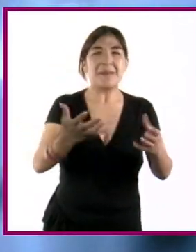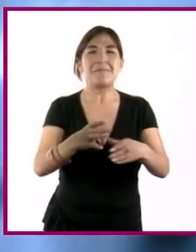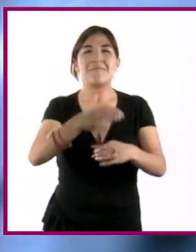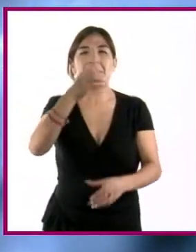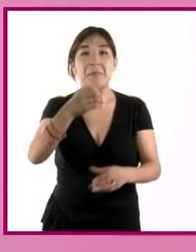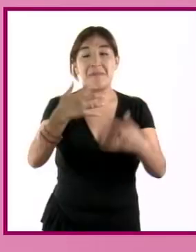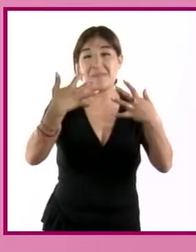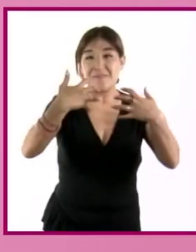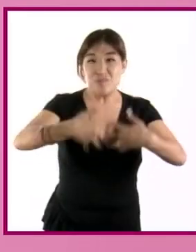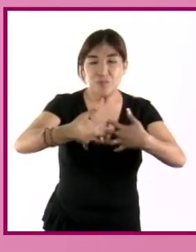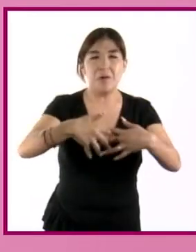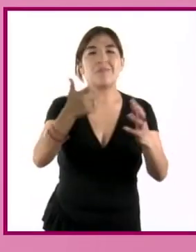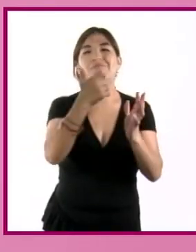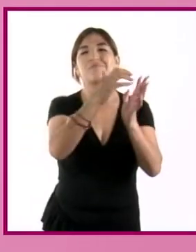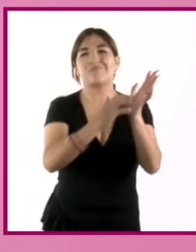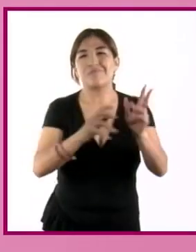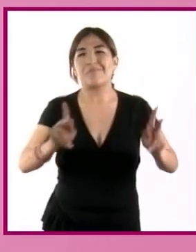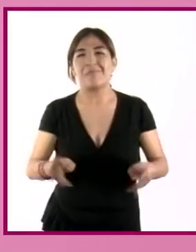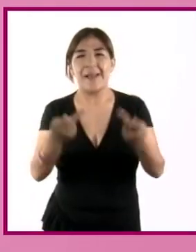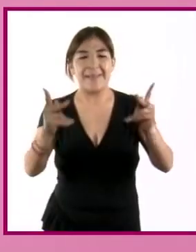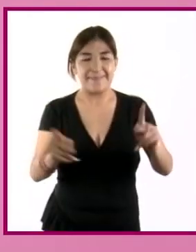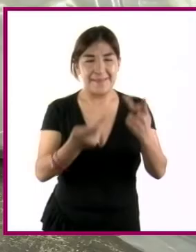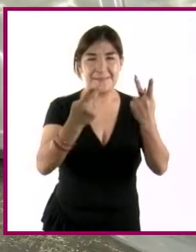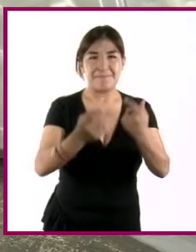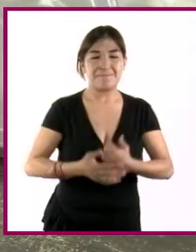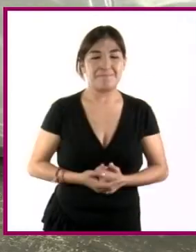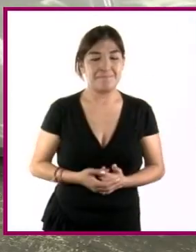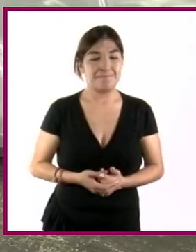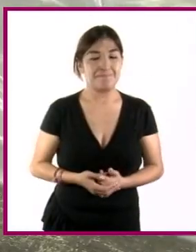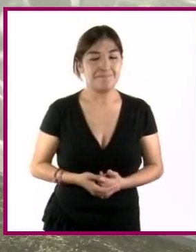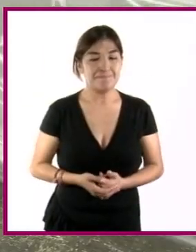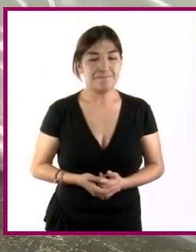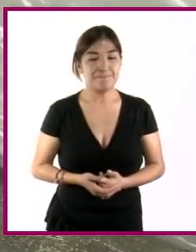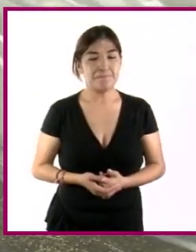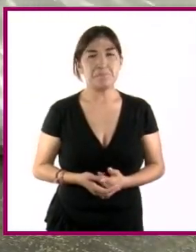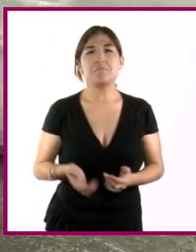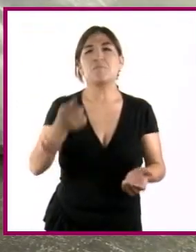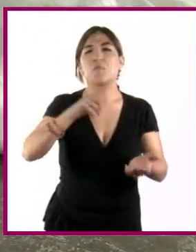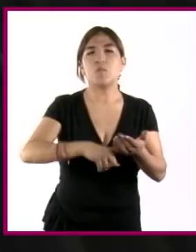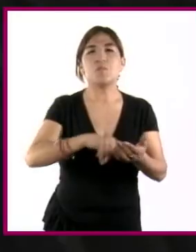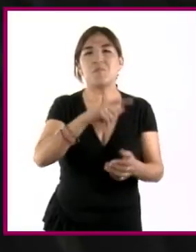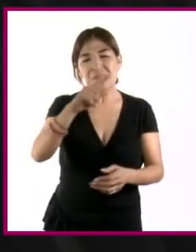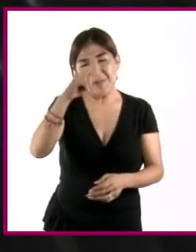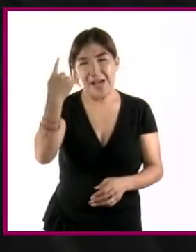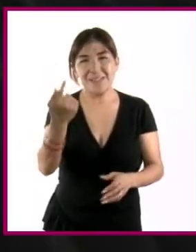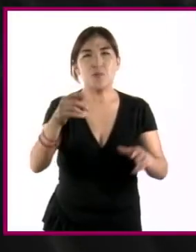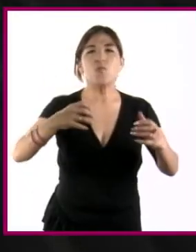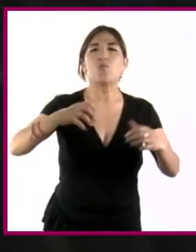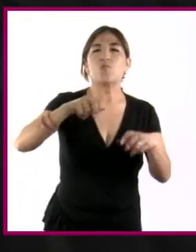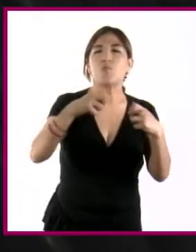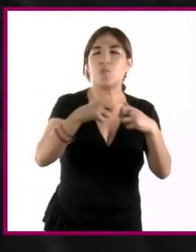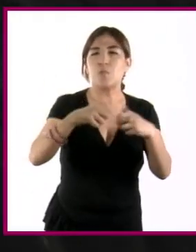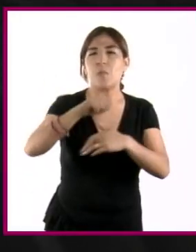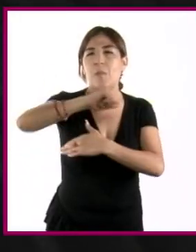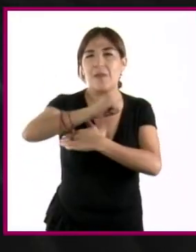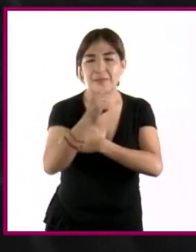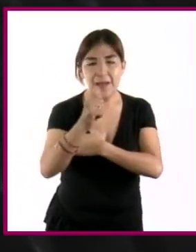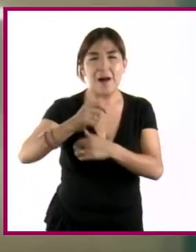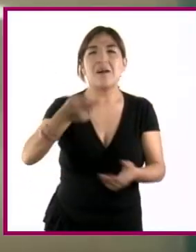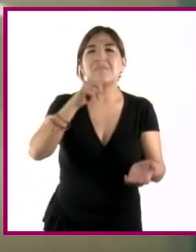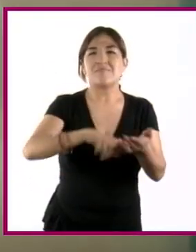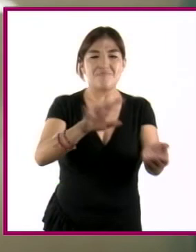de producción, poseen baja densidad, suelen ser impermeables, son buenos aislantes